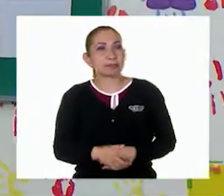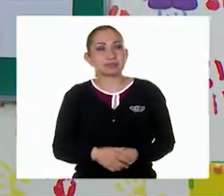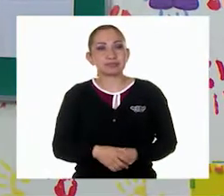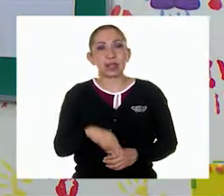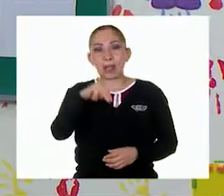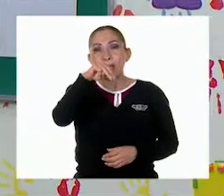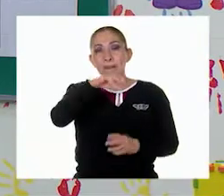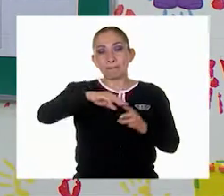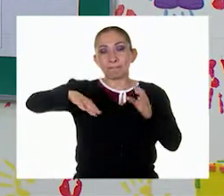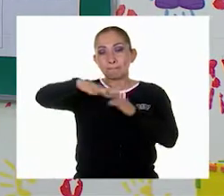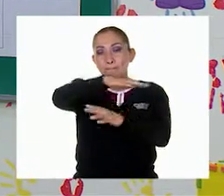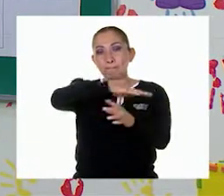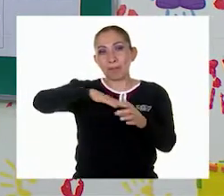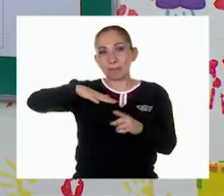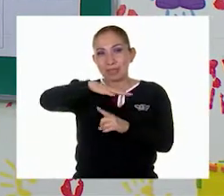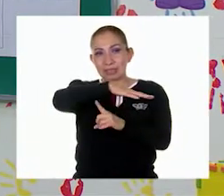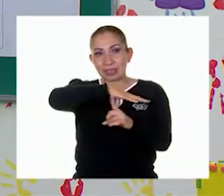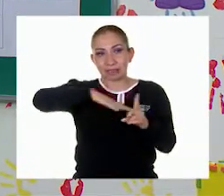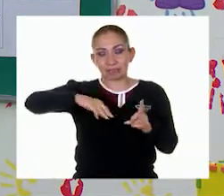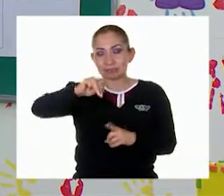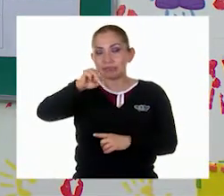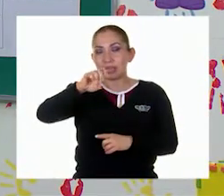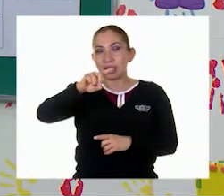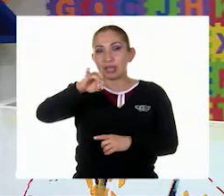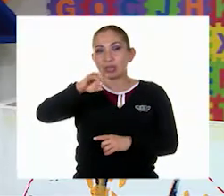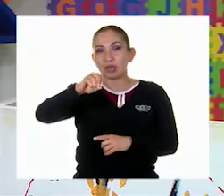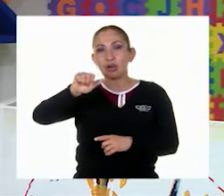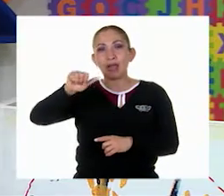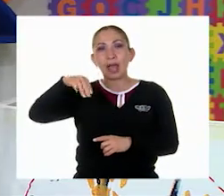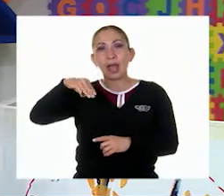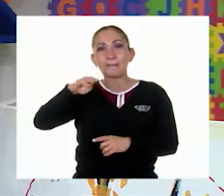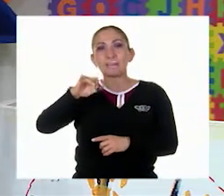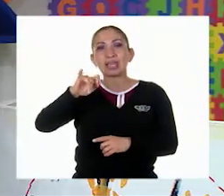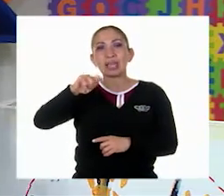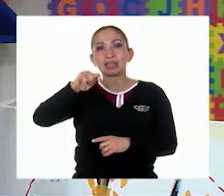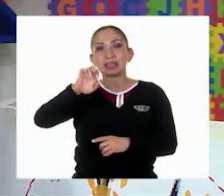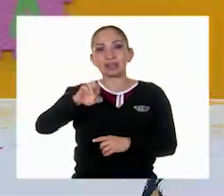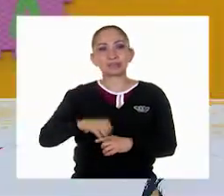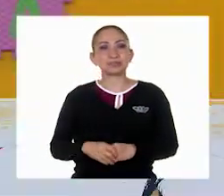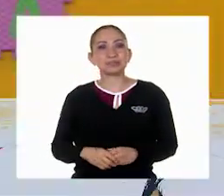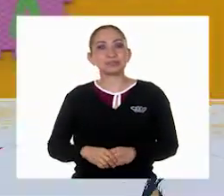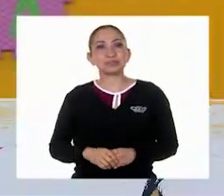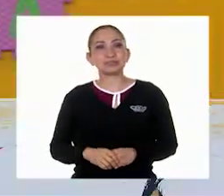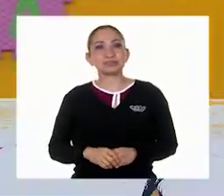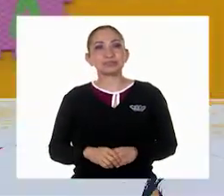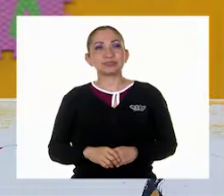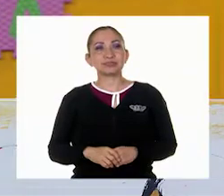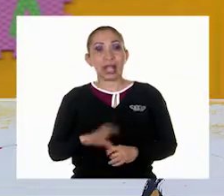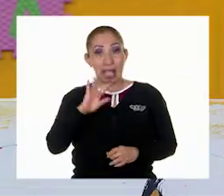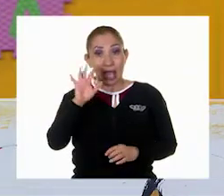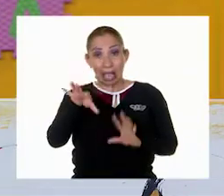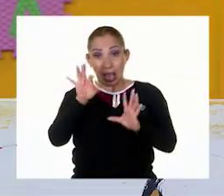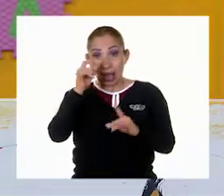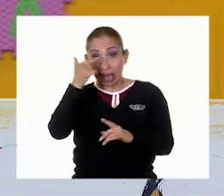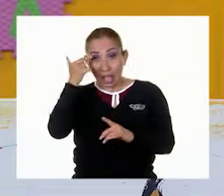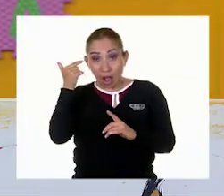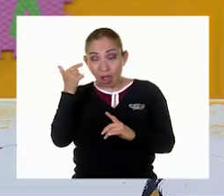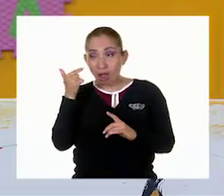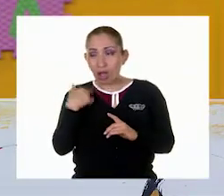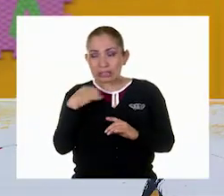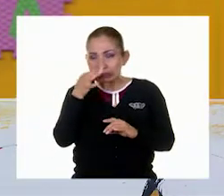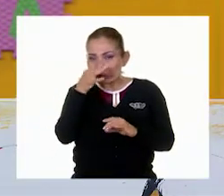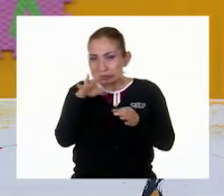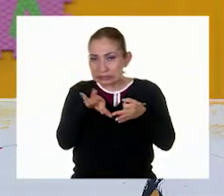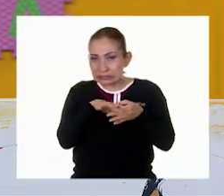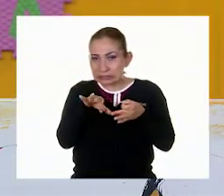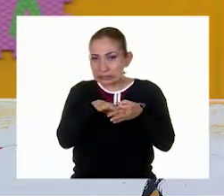ver. Medio ambiente. Medio ambiente. Medio ambiente. ¿Ya la viste, Gloria? No. Está muy